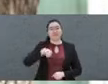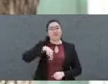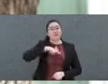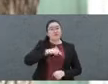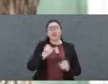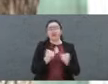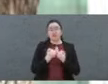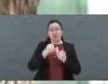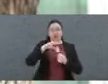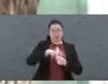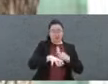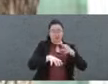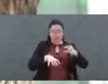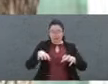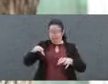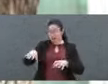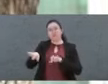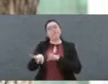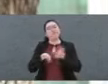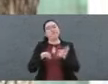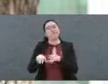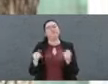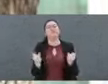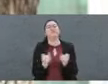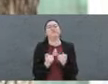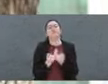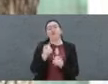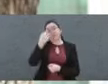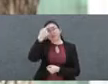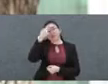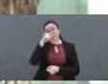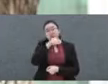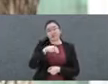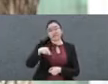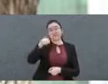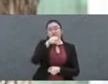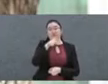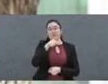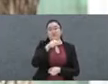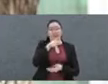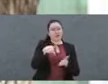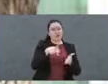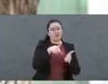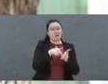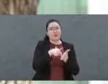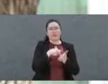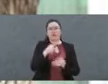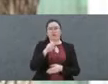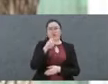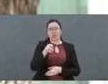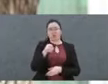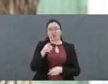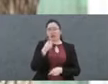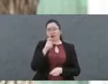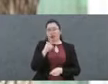la recuperación puesta en servicio de uno de los pozos megaprofundos que se